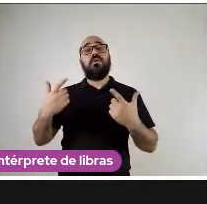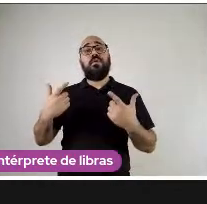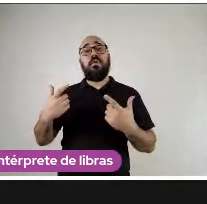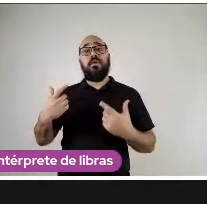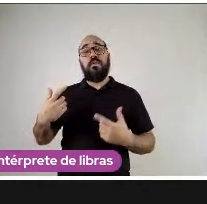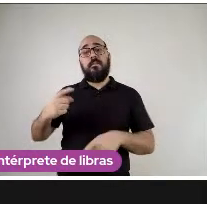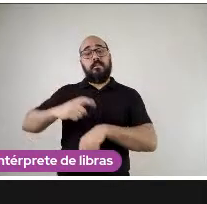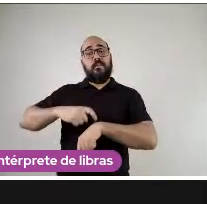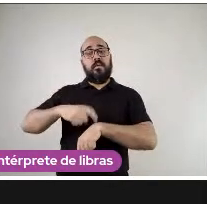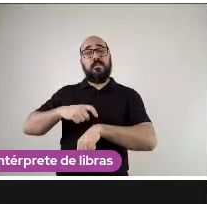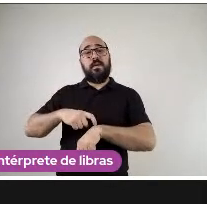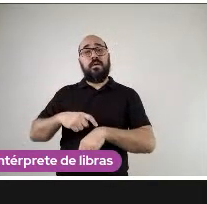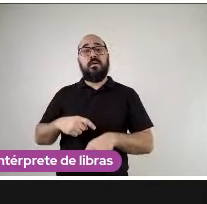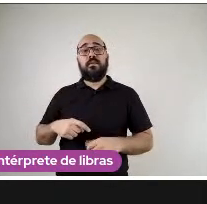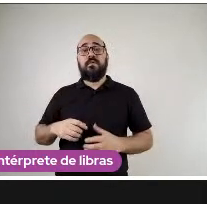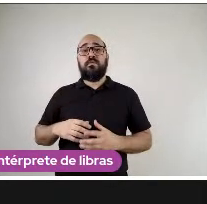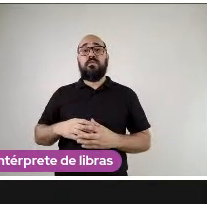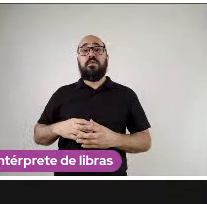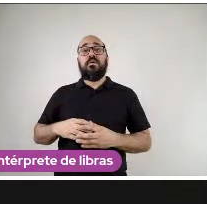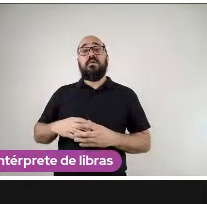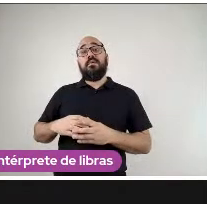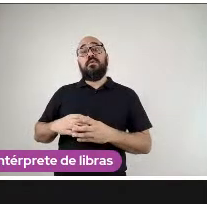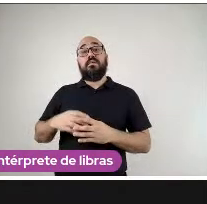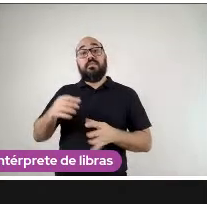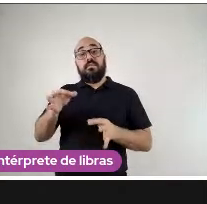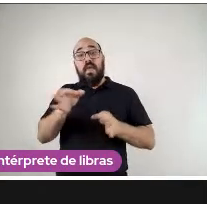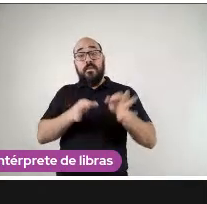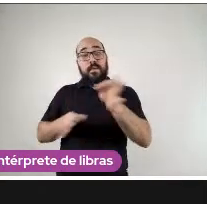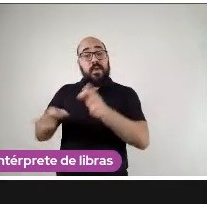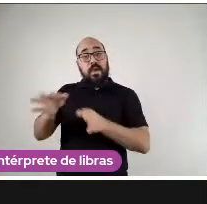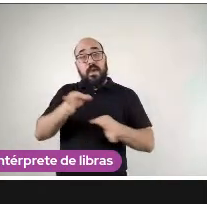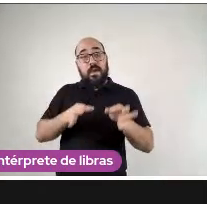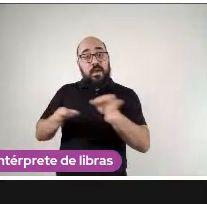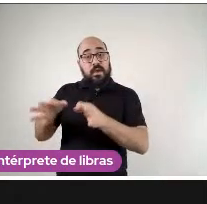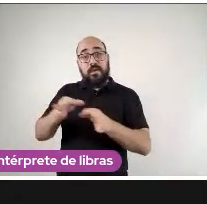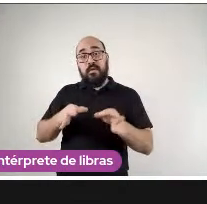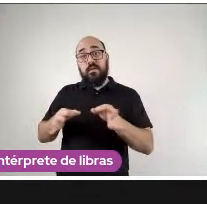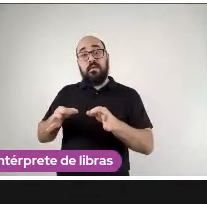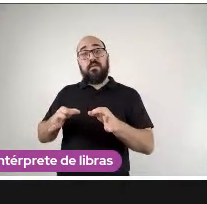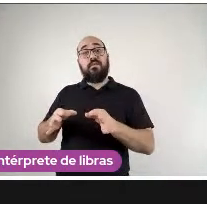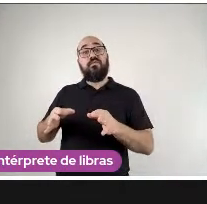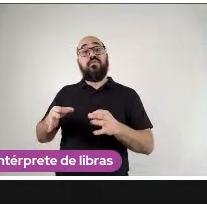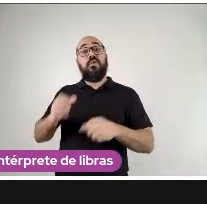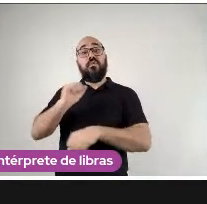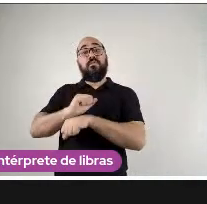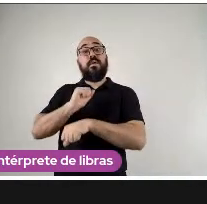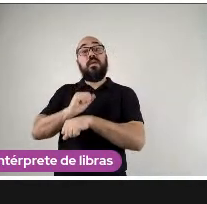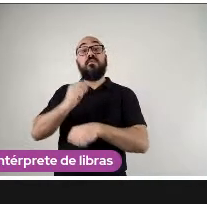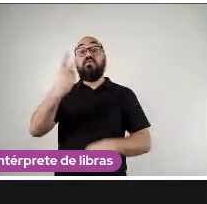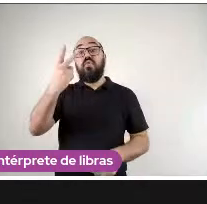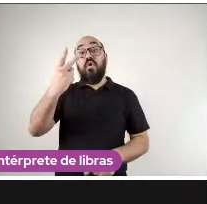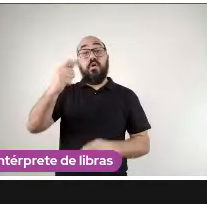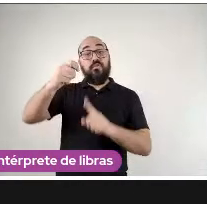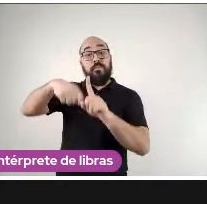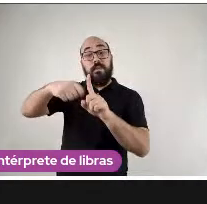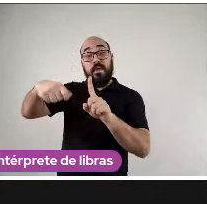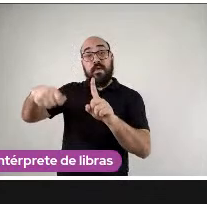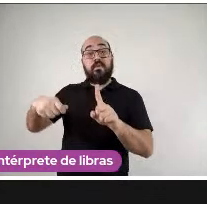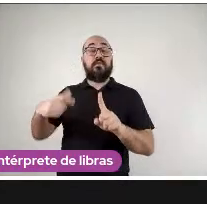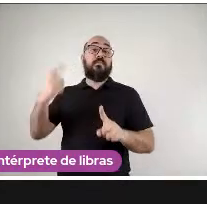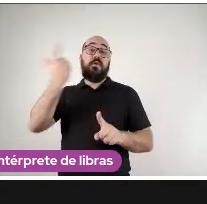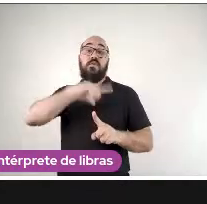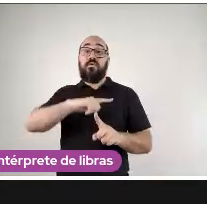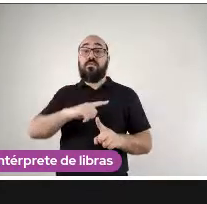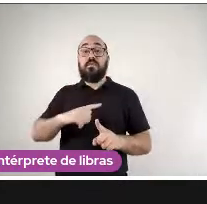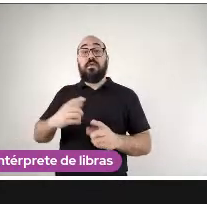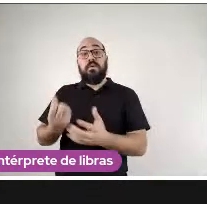plantarlas. El año pasado plantamos casi 1000 semillas, que las podemos ver aquí a mano izquierda cómo hayan crecido. Pensar que el crecimiento de